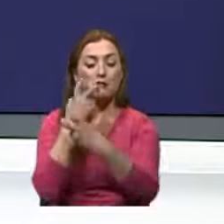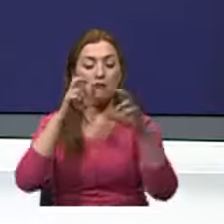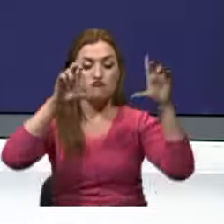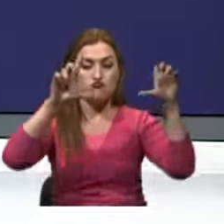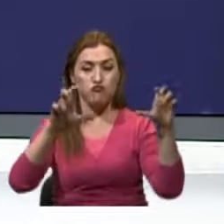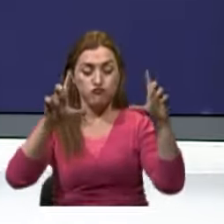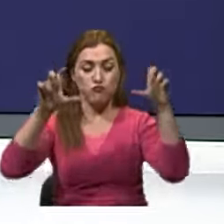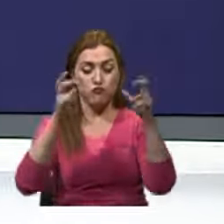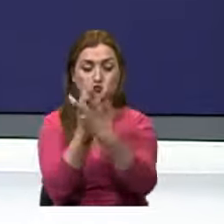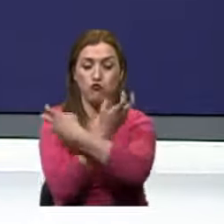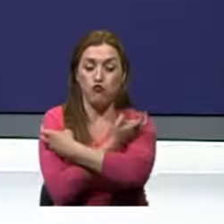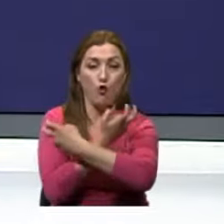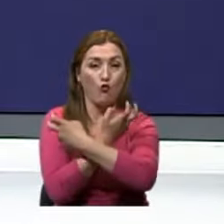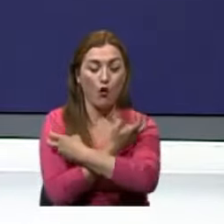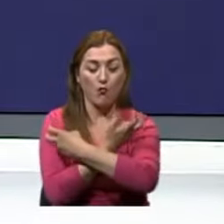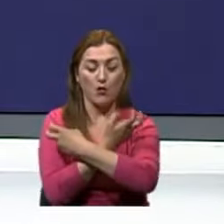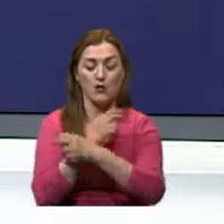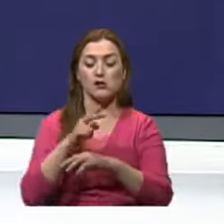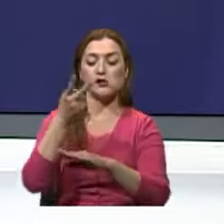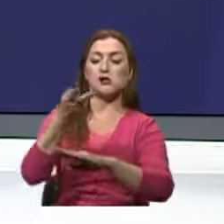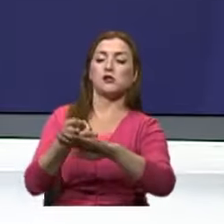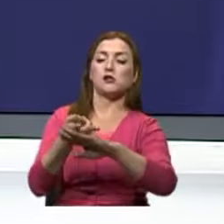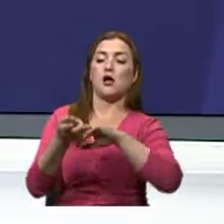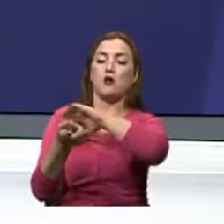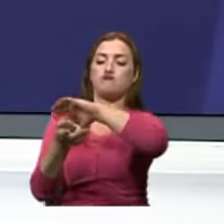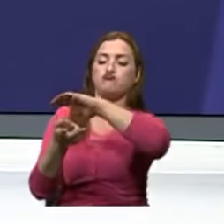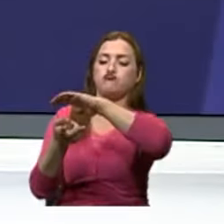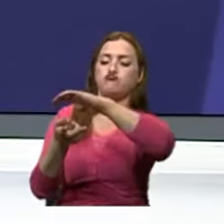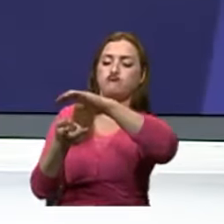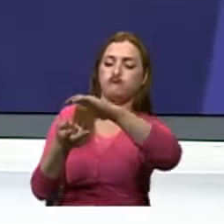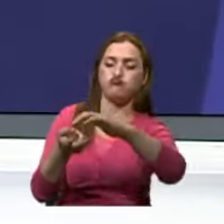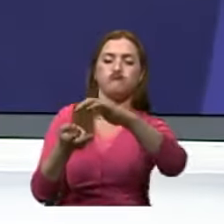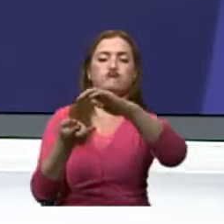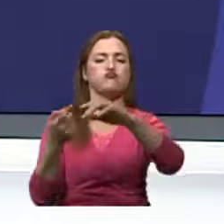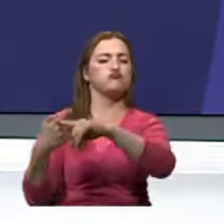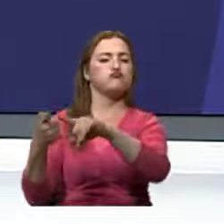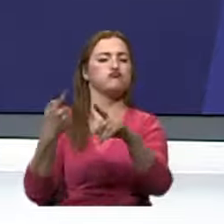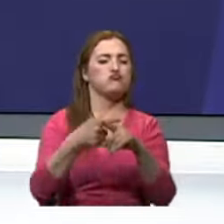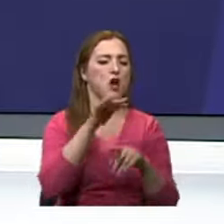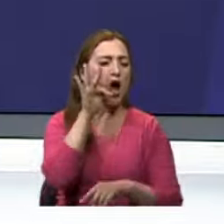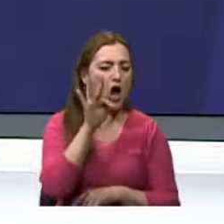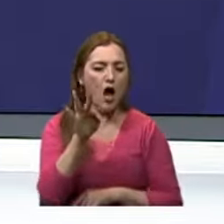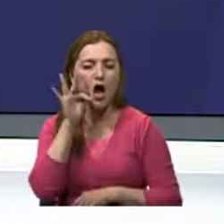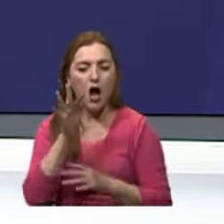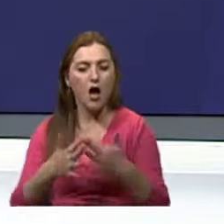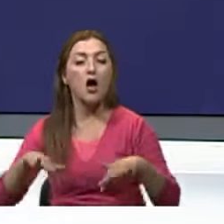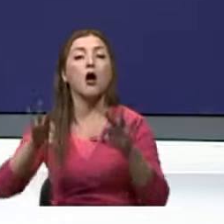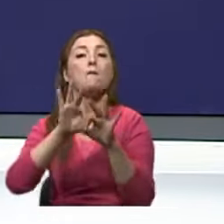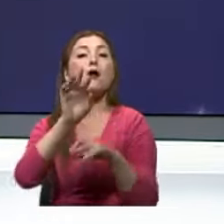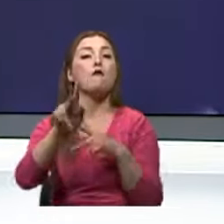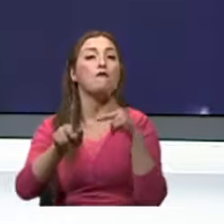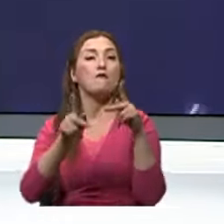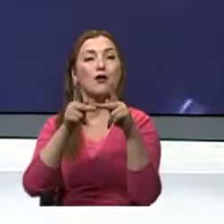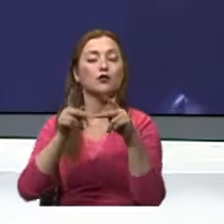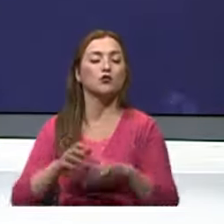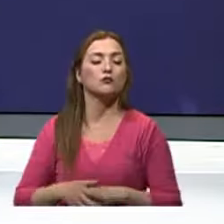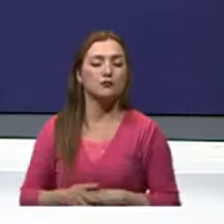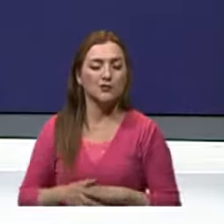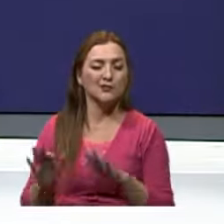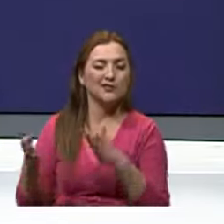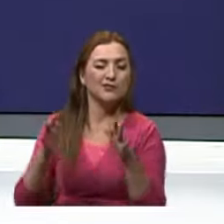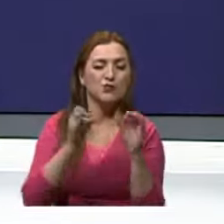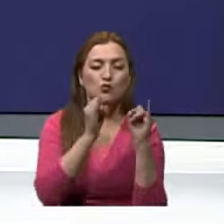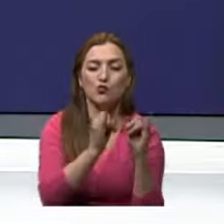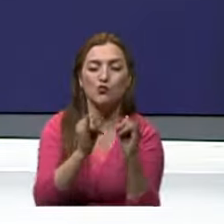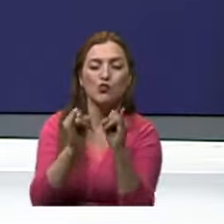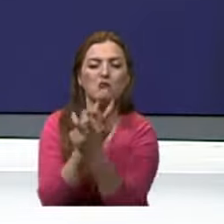casos son necesarias para dar el diagnóstico correcto. Una resonancia magnética pues es mucho más exacto. El tratamiento de cada una